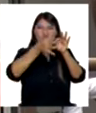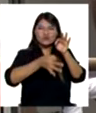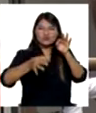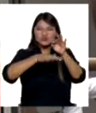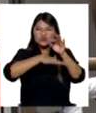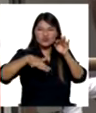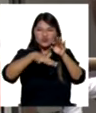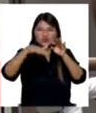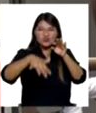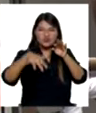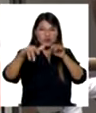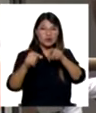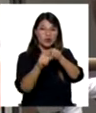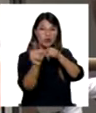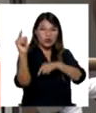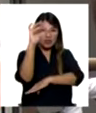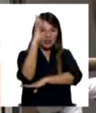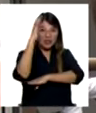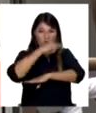alejadas de nuestra Amazonía.